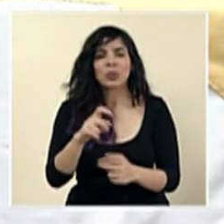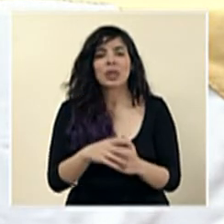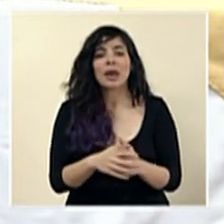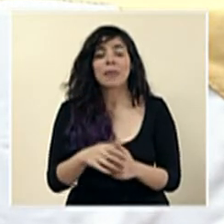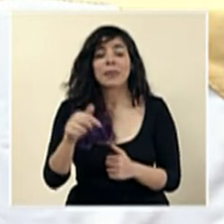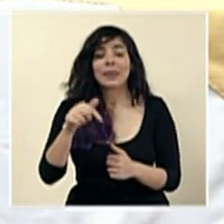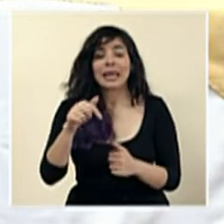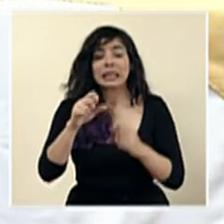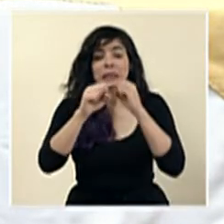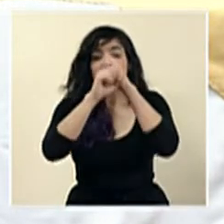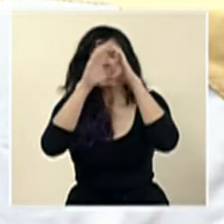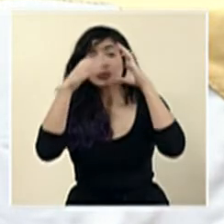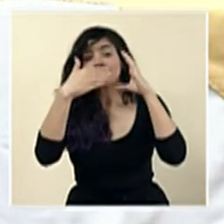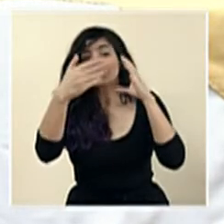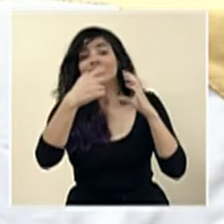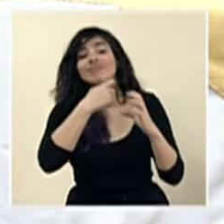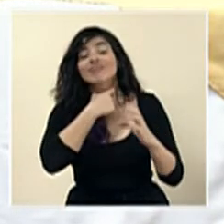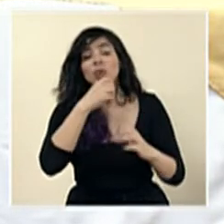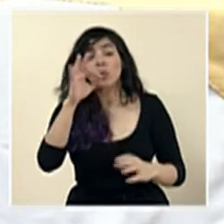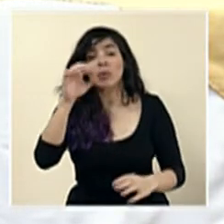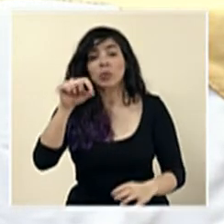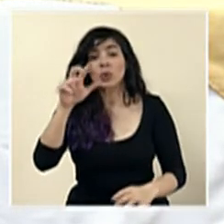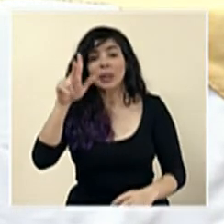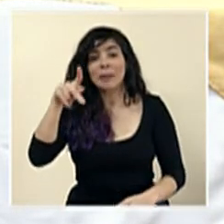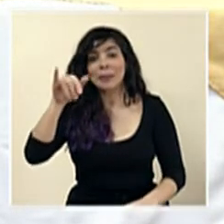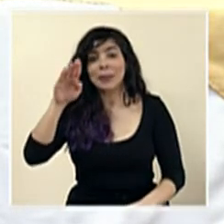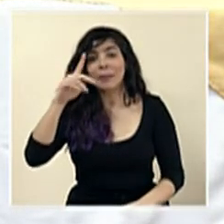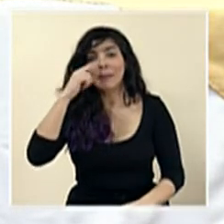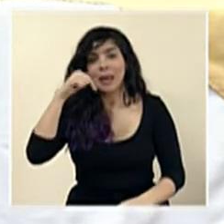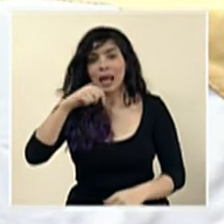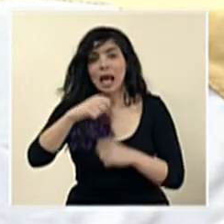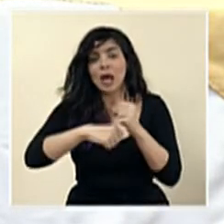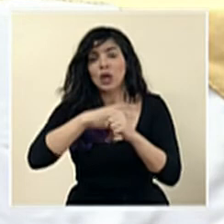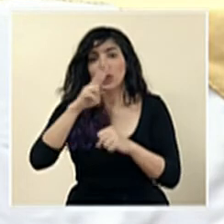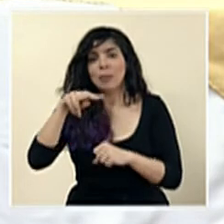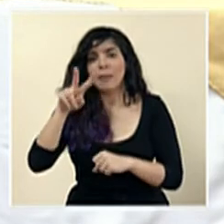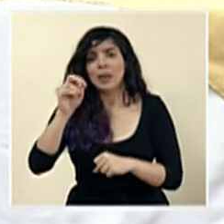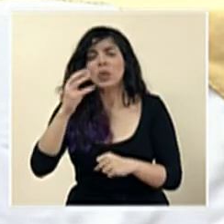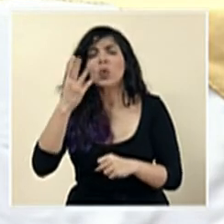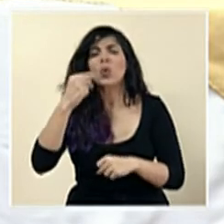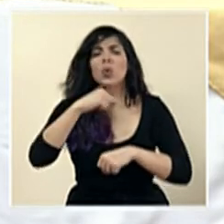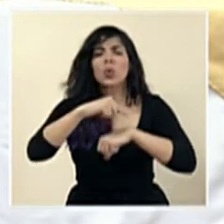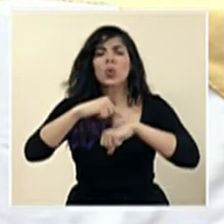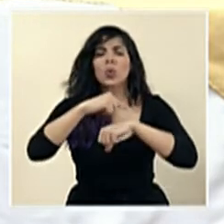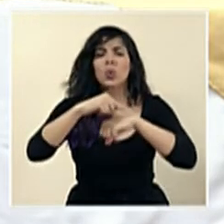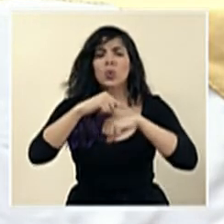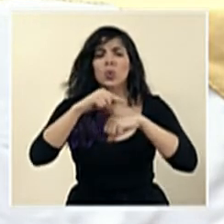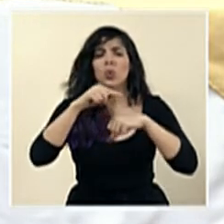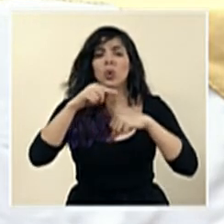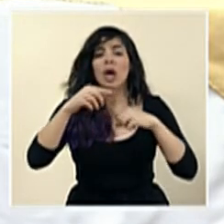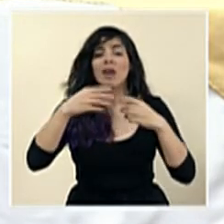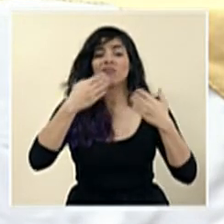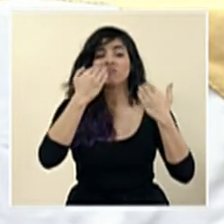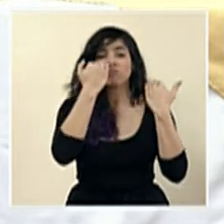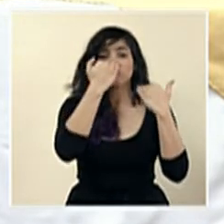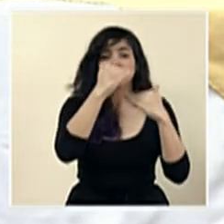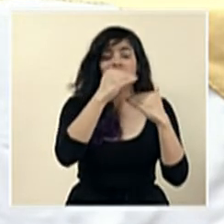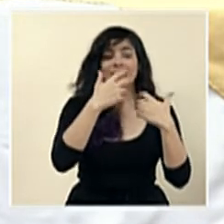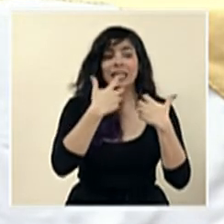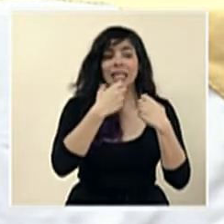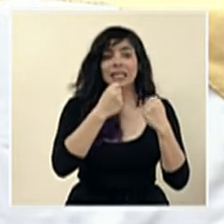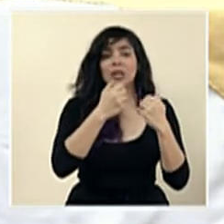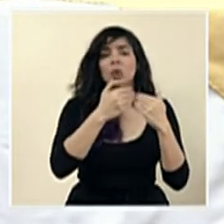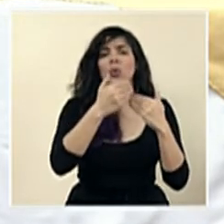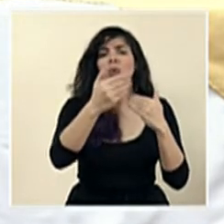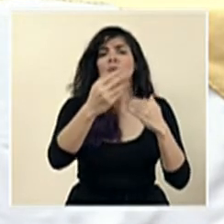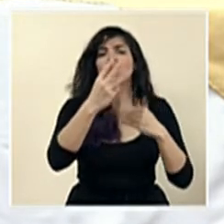Para esta proyección de déficit de 9.3 del PIB para el 2020, ¿cuánto tiempo estiman que se mantendrán las medidas de restricción sanitaria y por